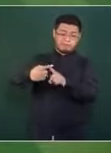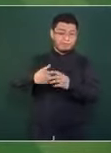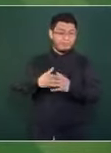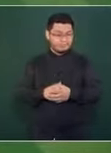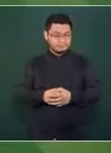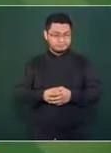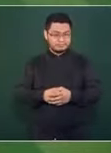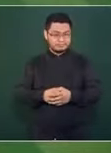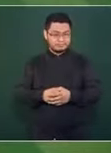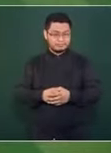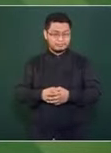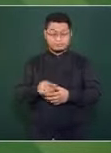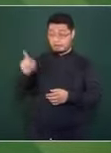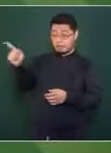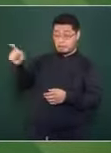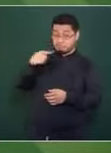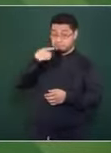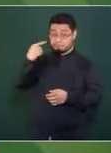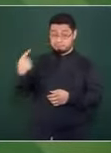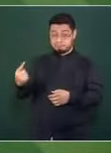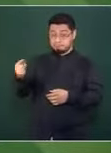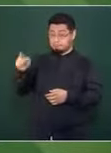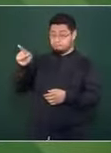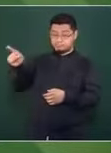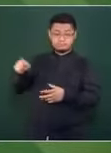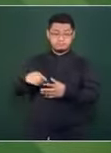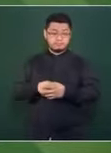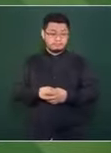hablando de que